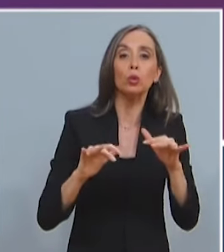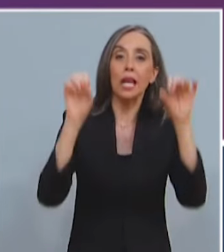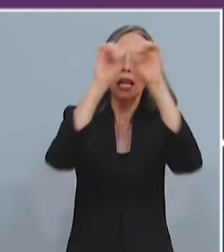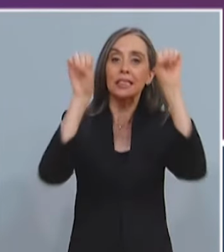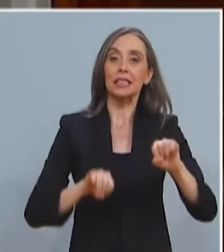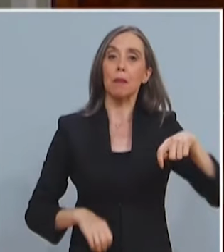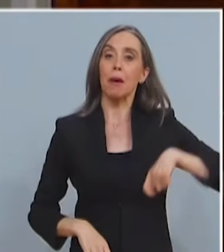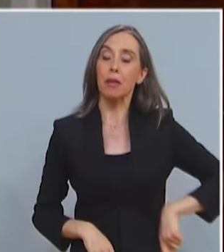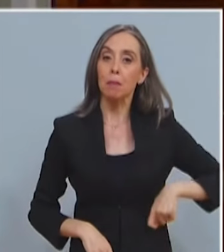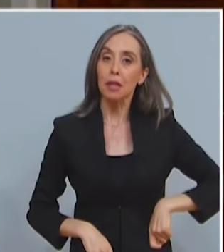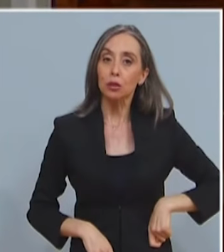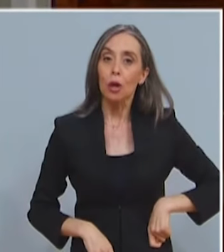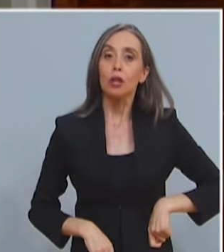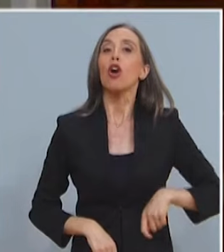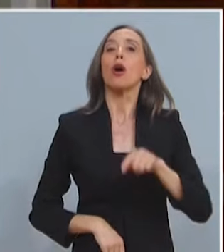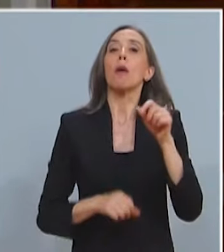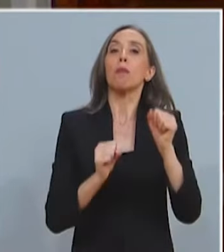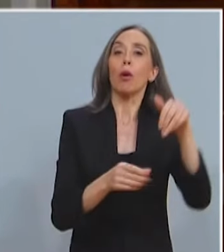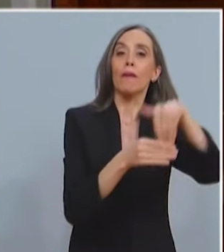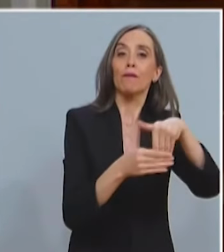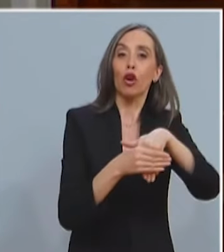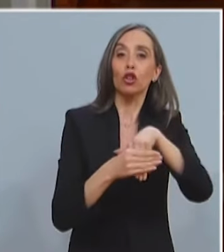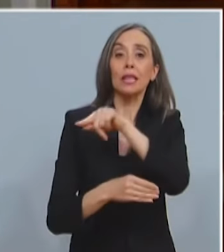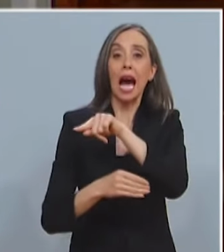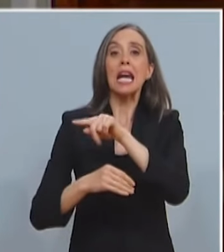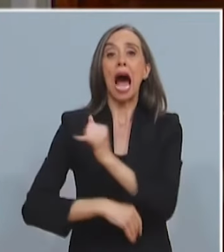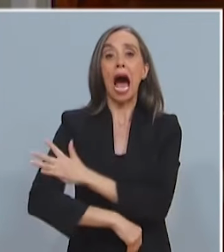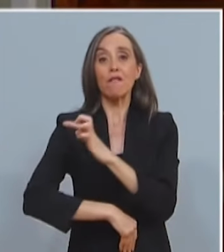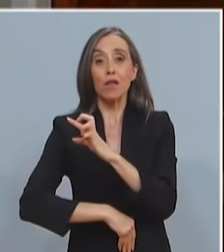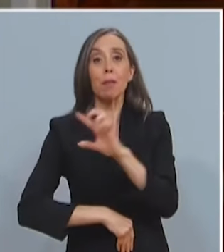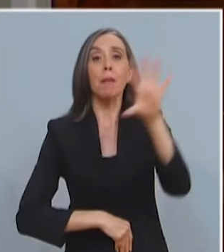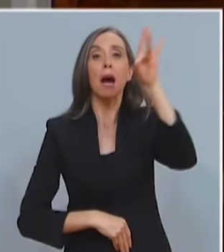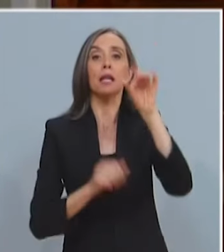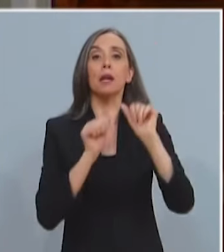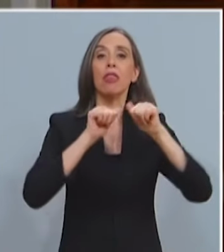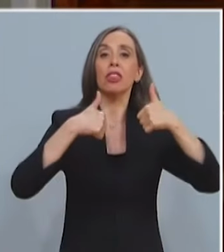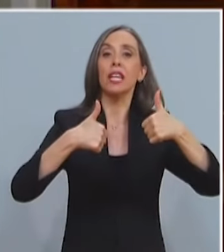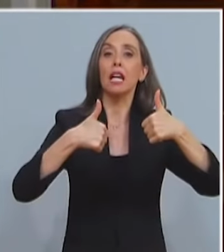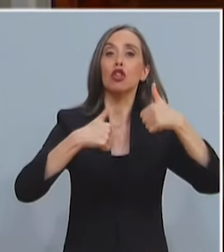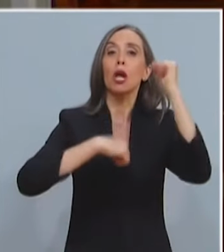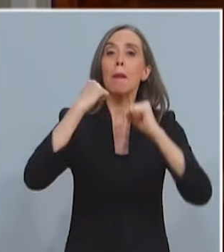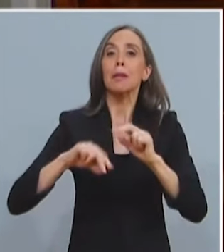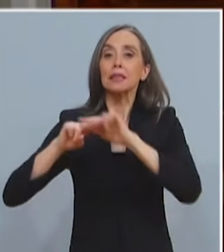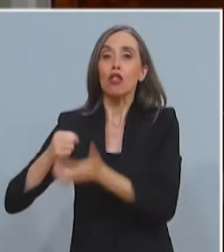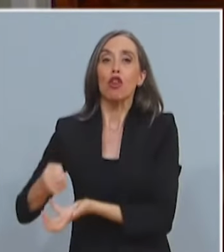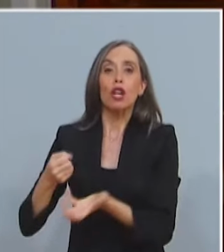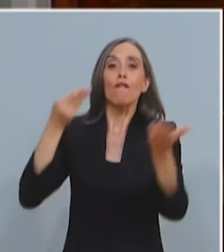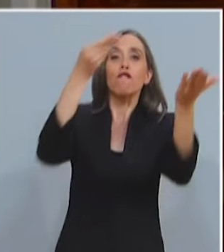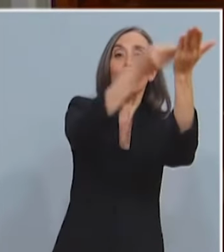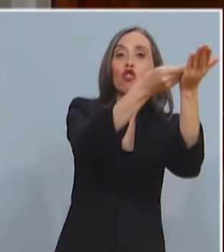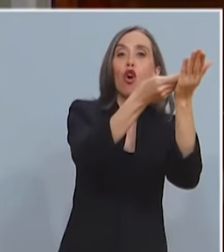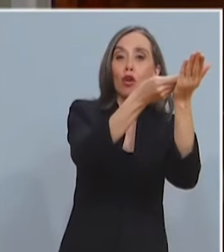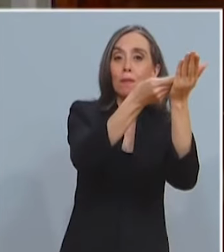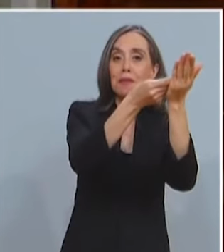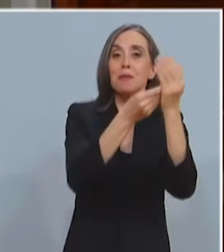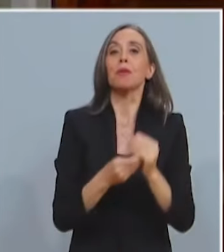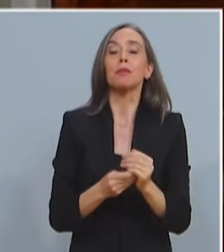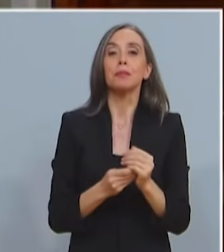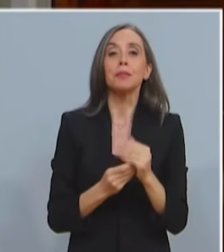de pensiones en la votación que hacen las administradoras para designar directores en las empresas donde invierten y también